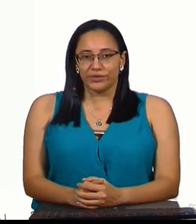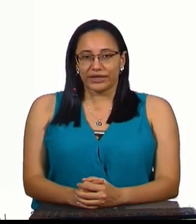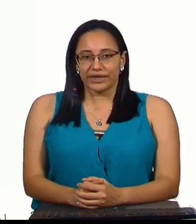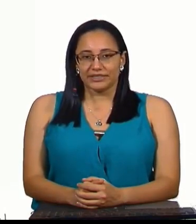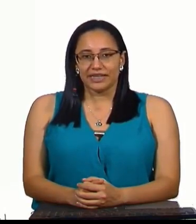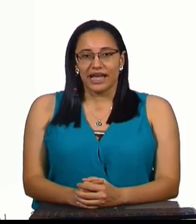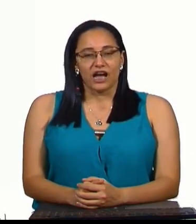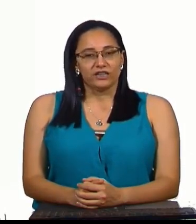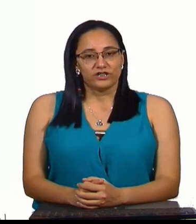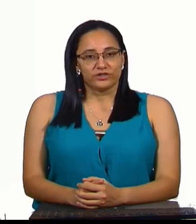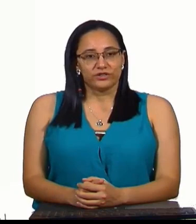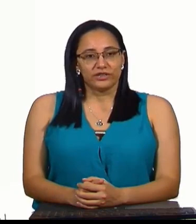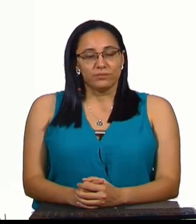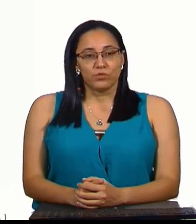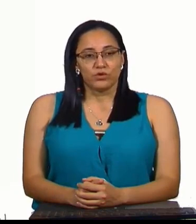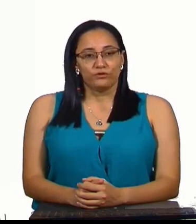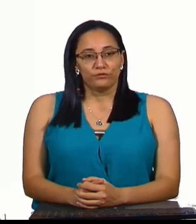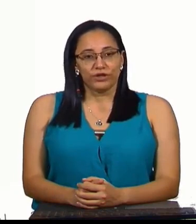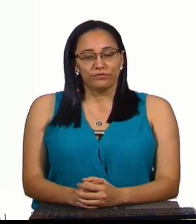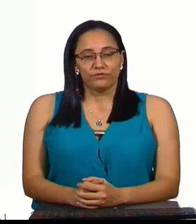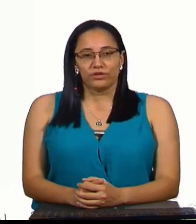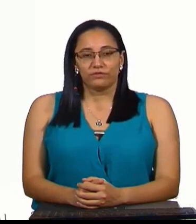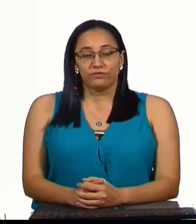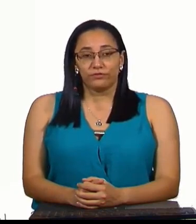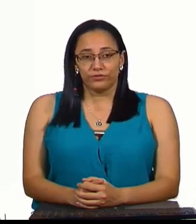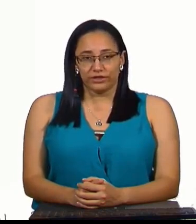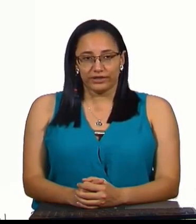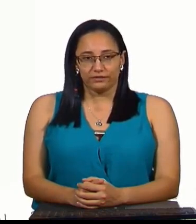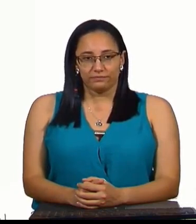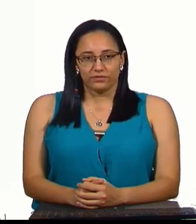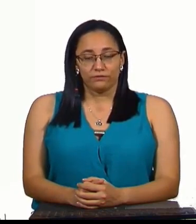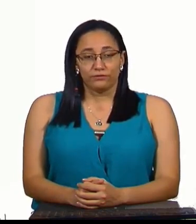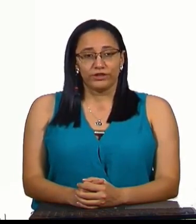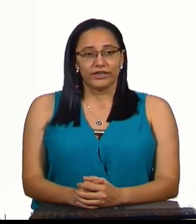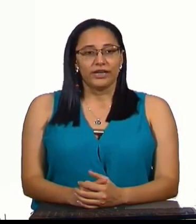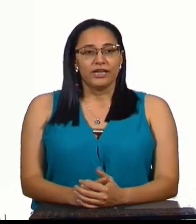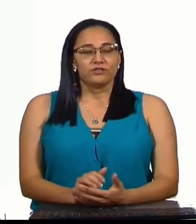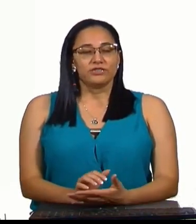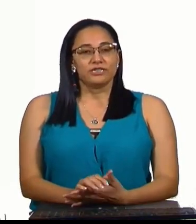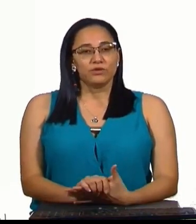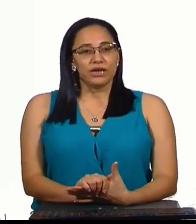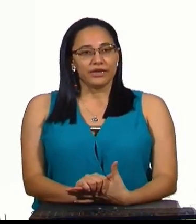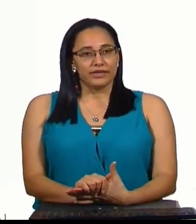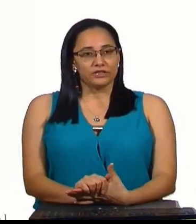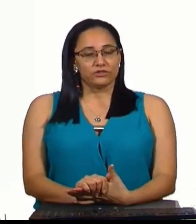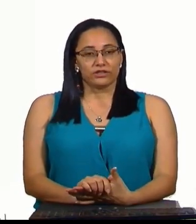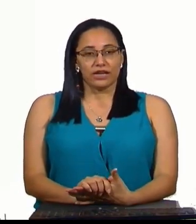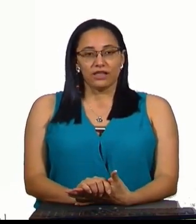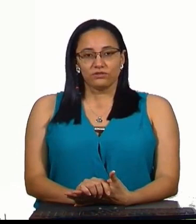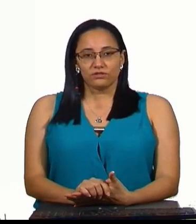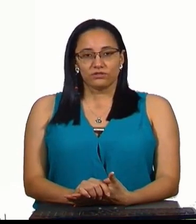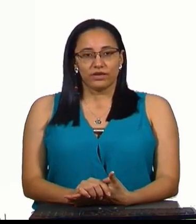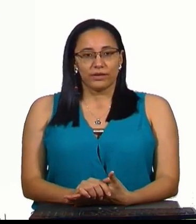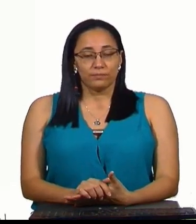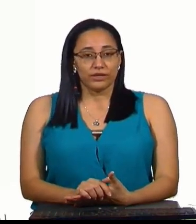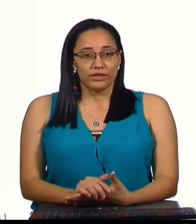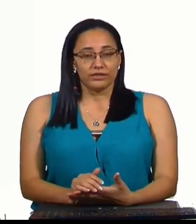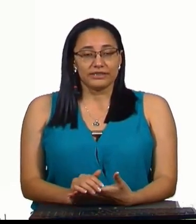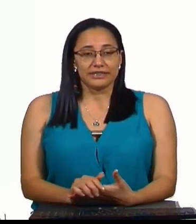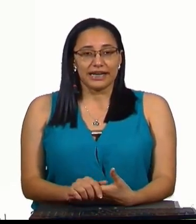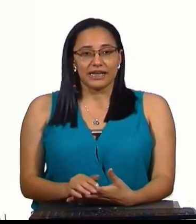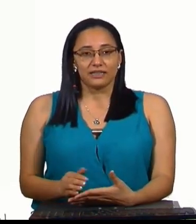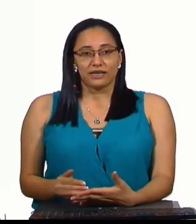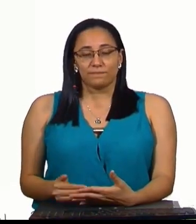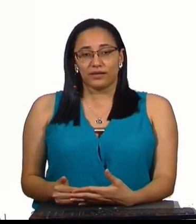But hurricanes are generally more feared for the flooding. Entonces tenemos ahí, tornados